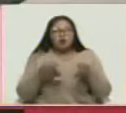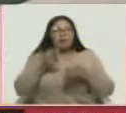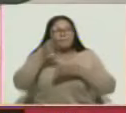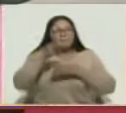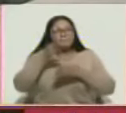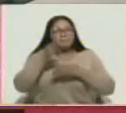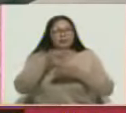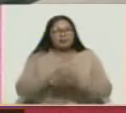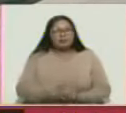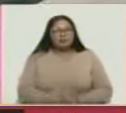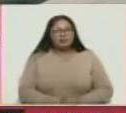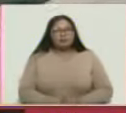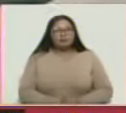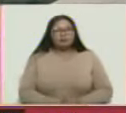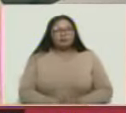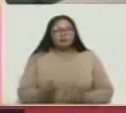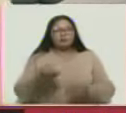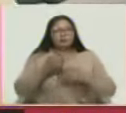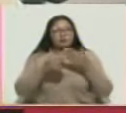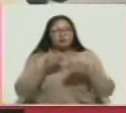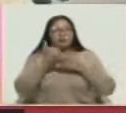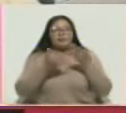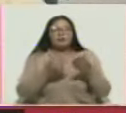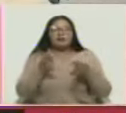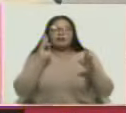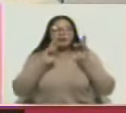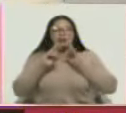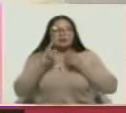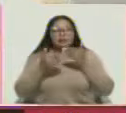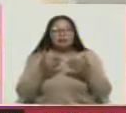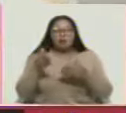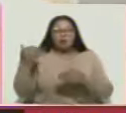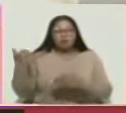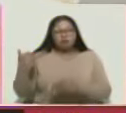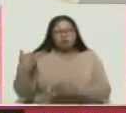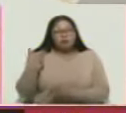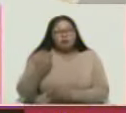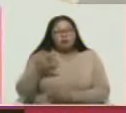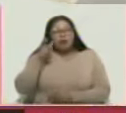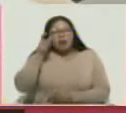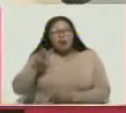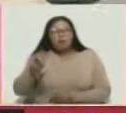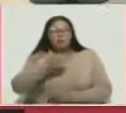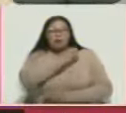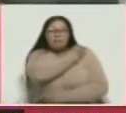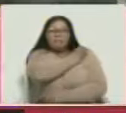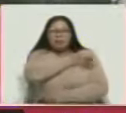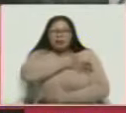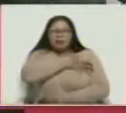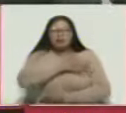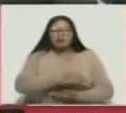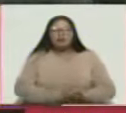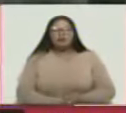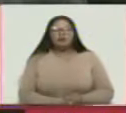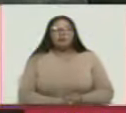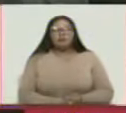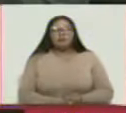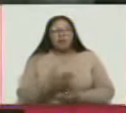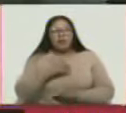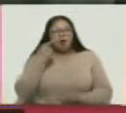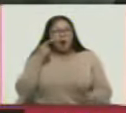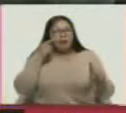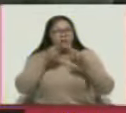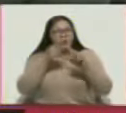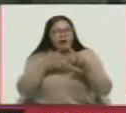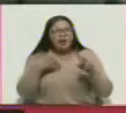gobierno que está ejecutando un plan de limpieza étnica contra el pueblo de Palestina. Sí. Este es el objetivo que